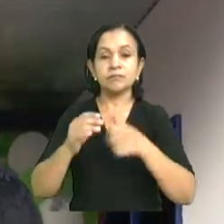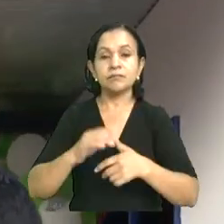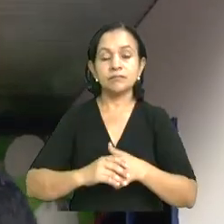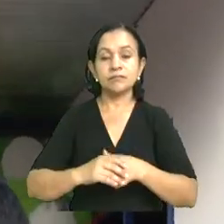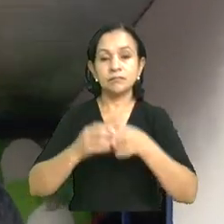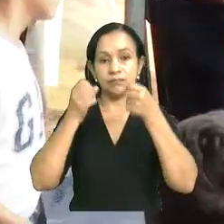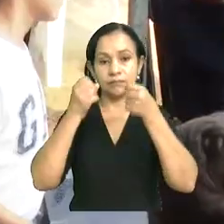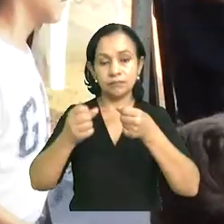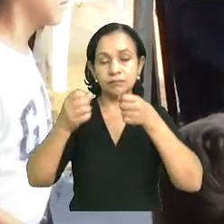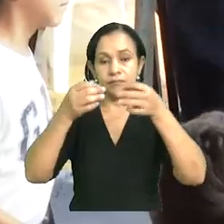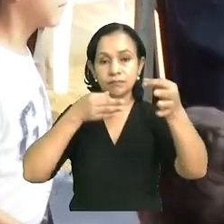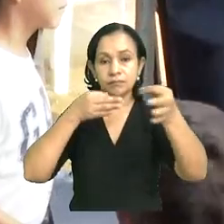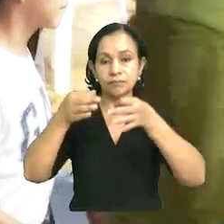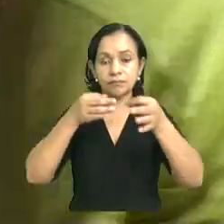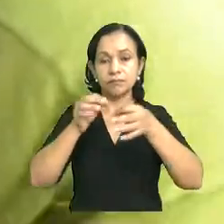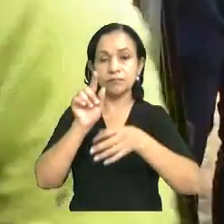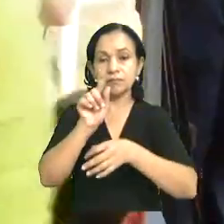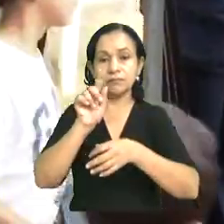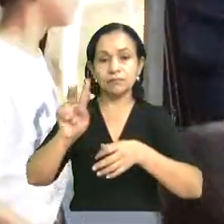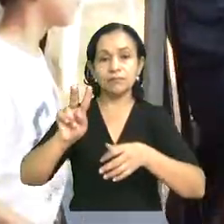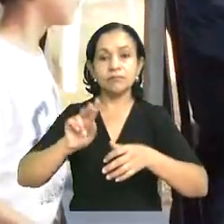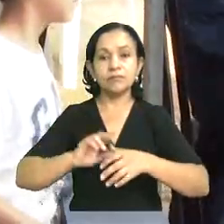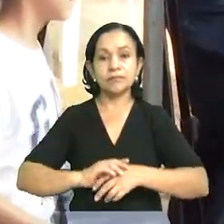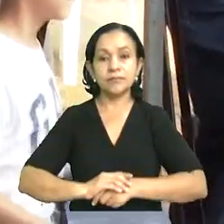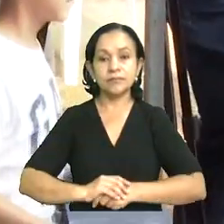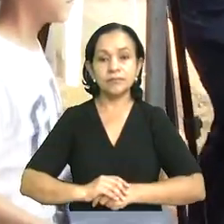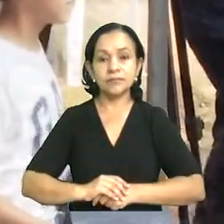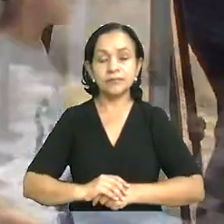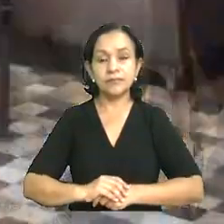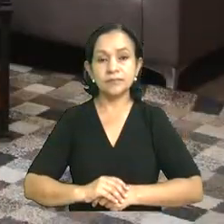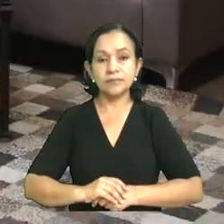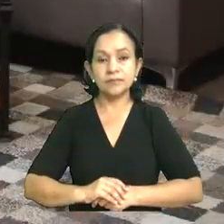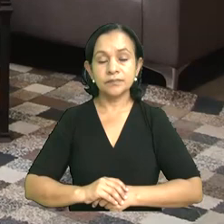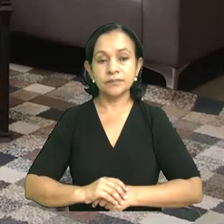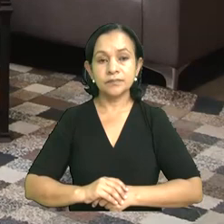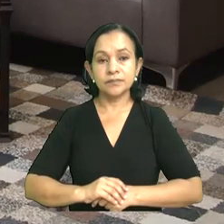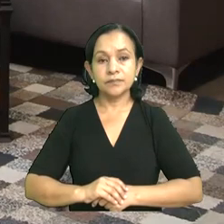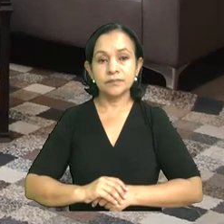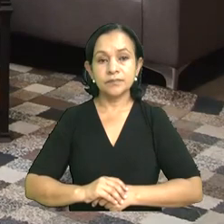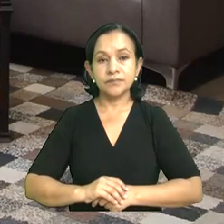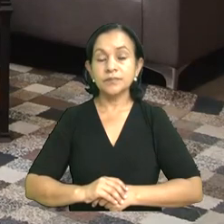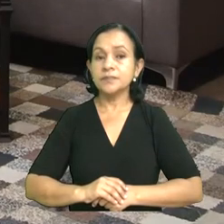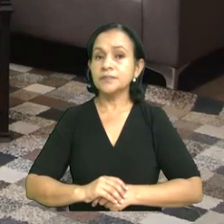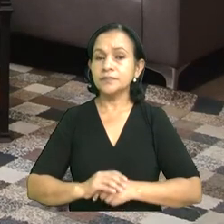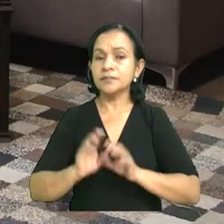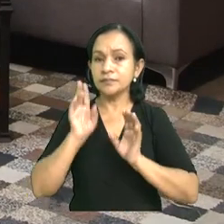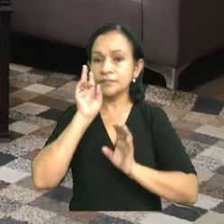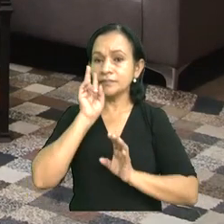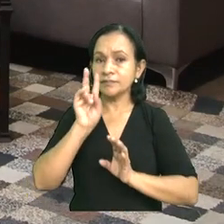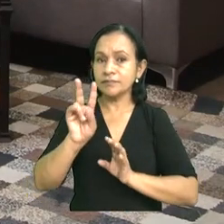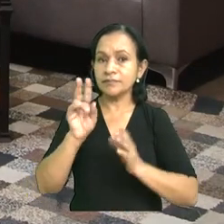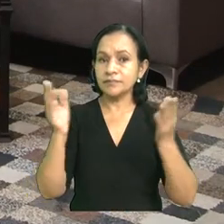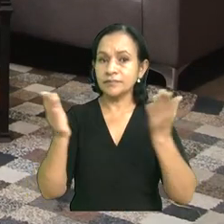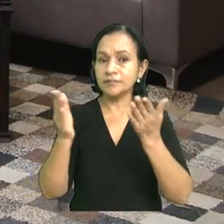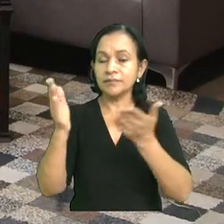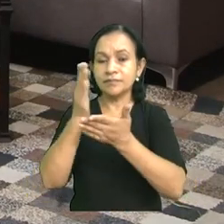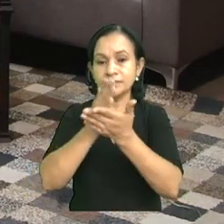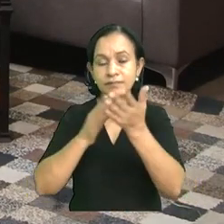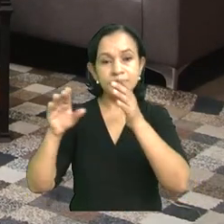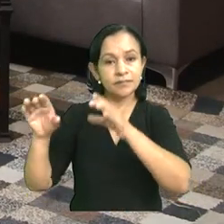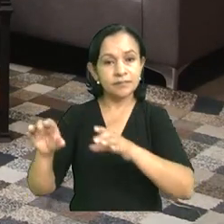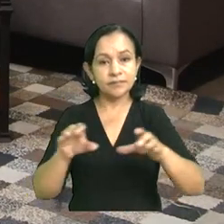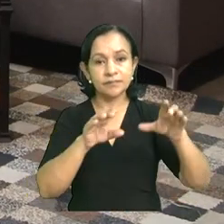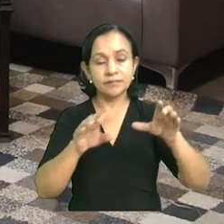Lester Mora, para el canal parlamentario les informó Elmer Marcia. Y ahí están precisamente algunas de las acciones